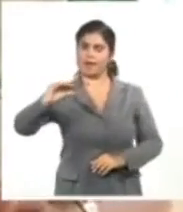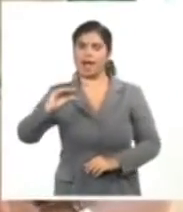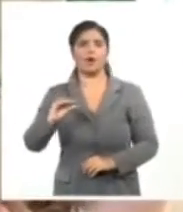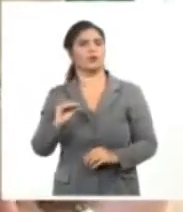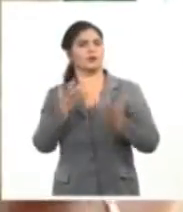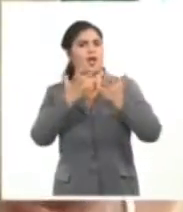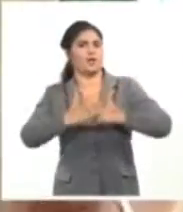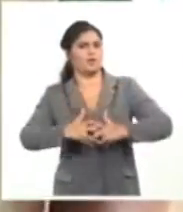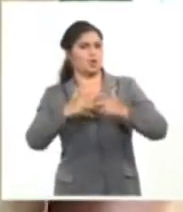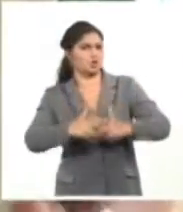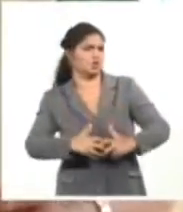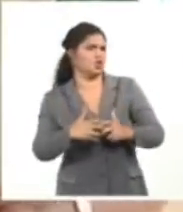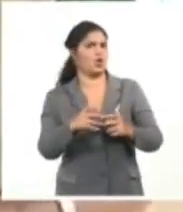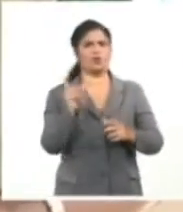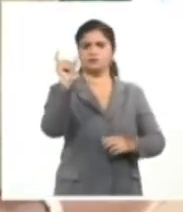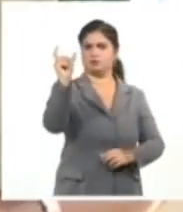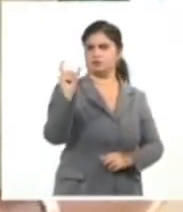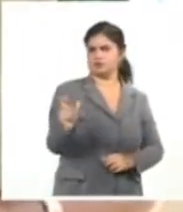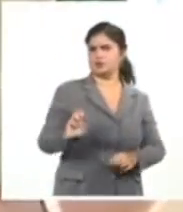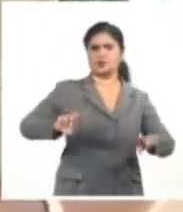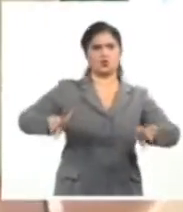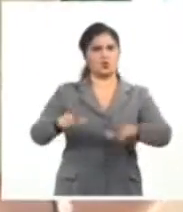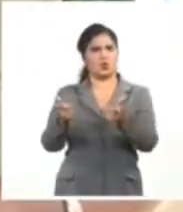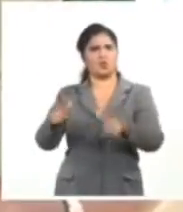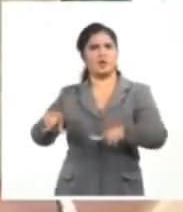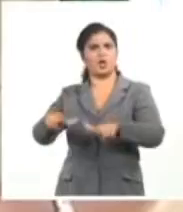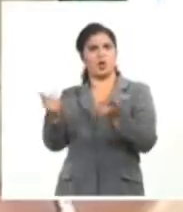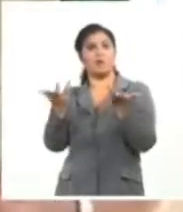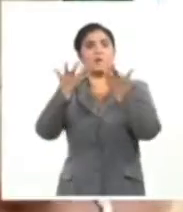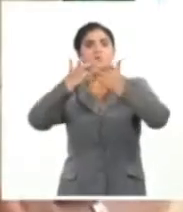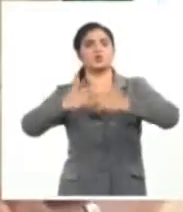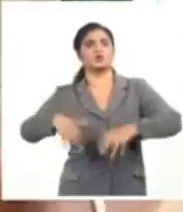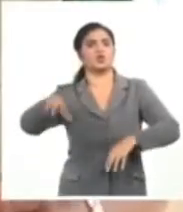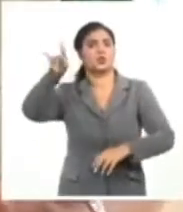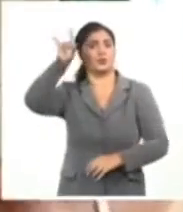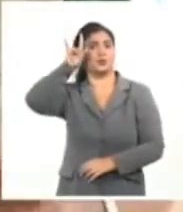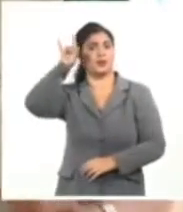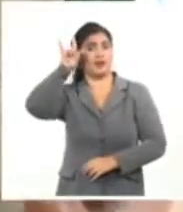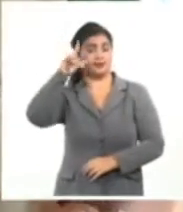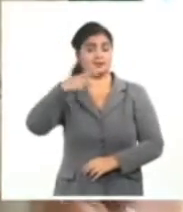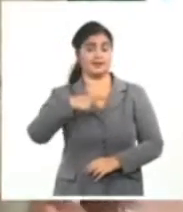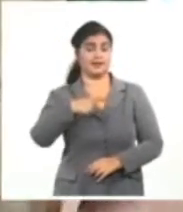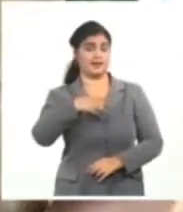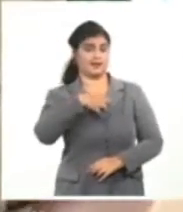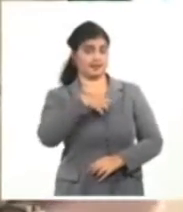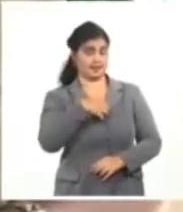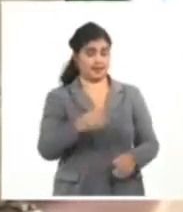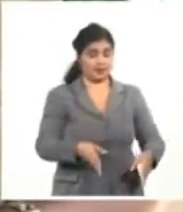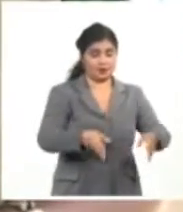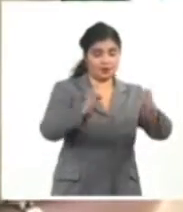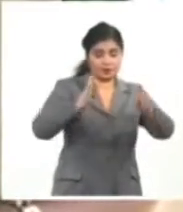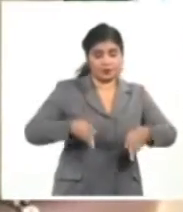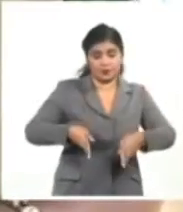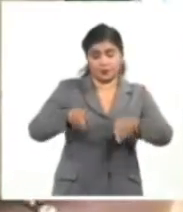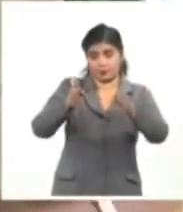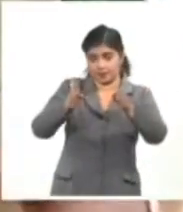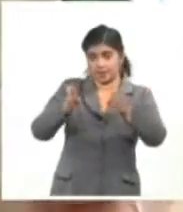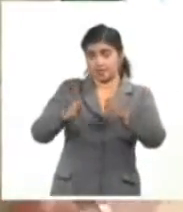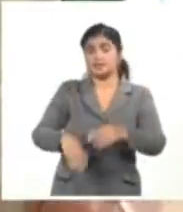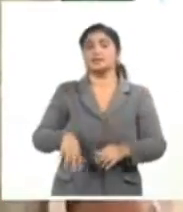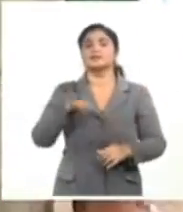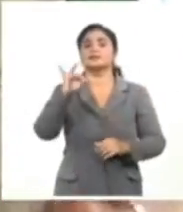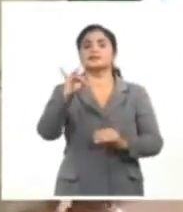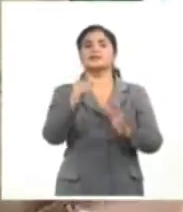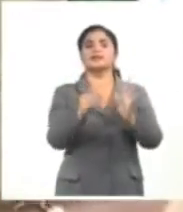ver con la producción de leche, un combinado que tiene capacidad para unos 30.000 litros y hoy solamente procesa unos